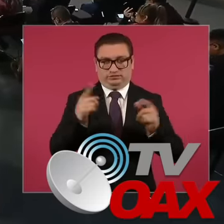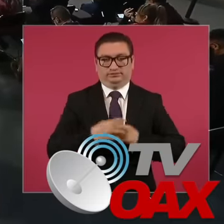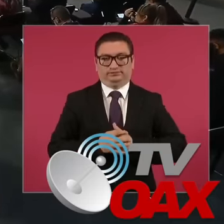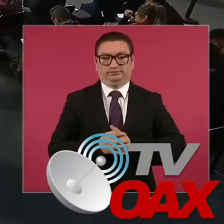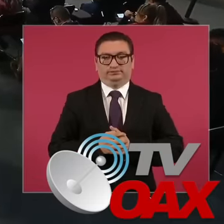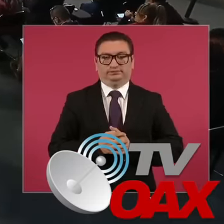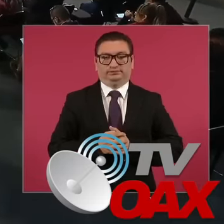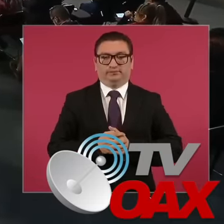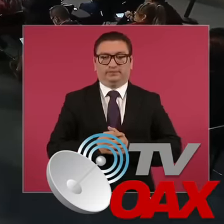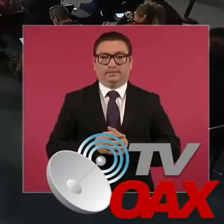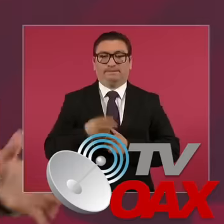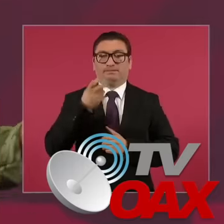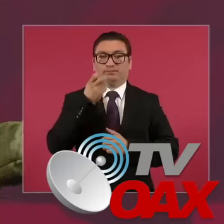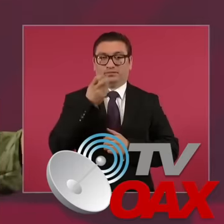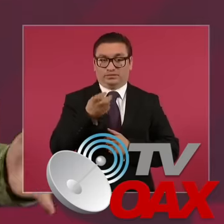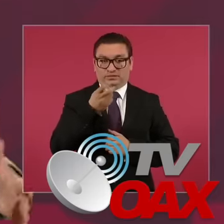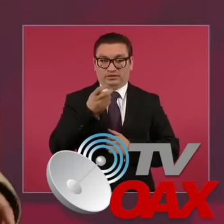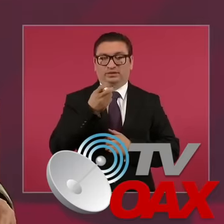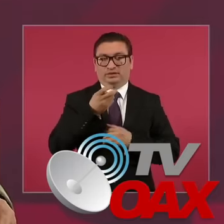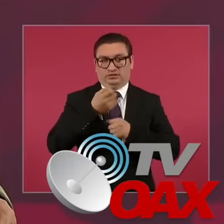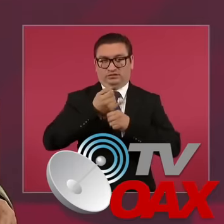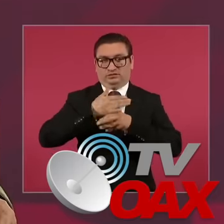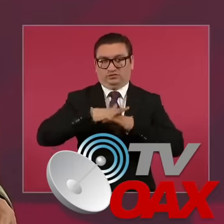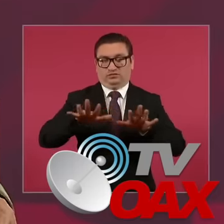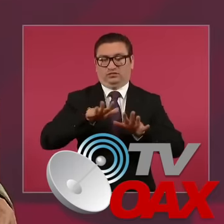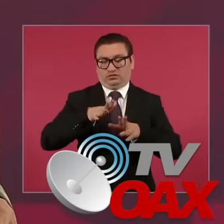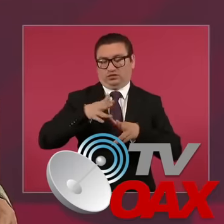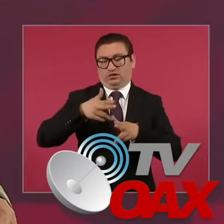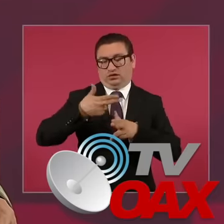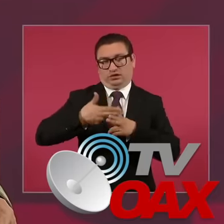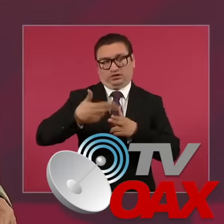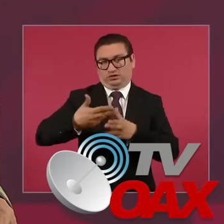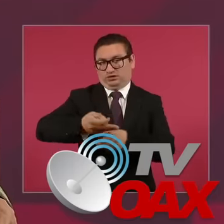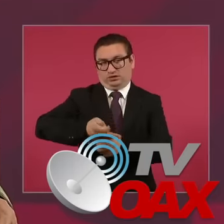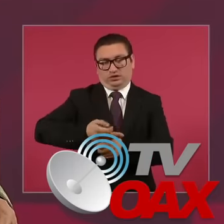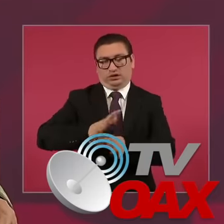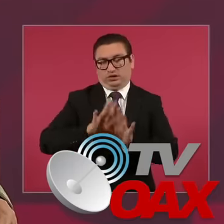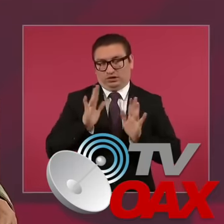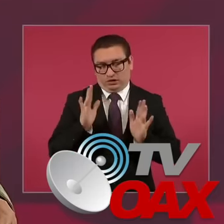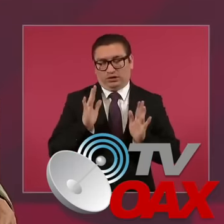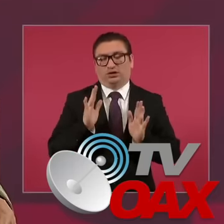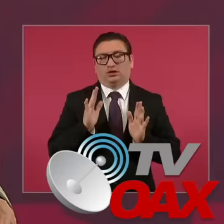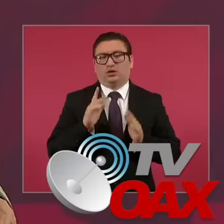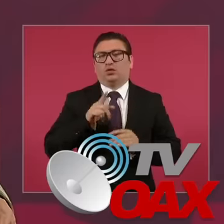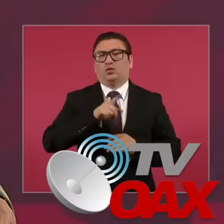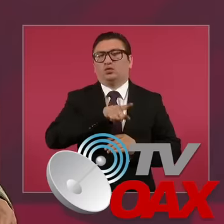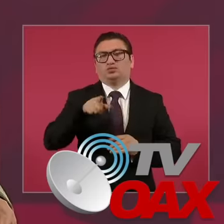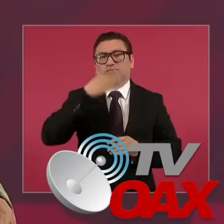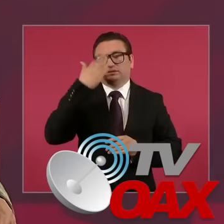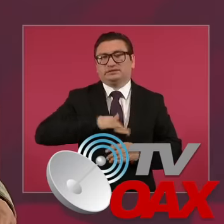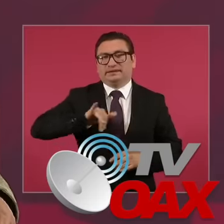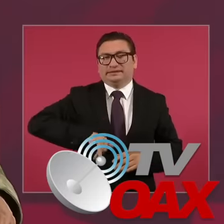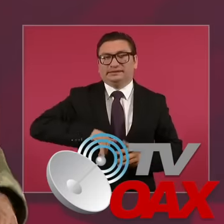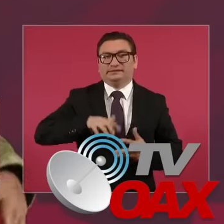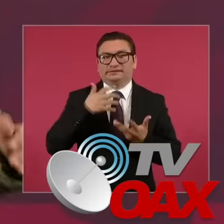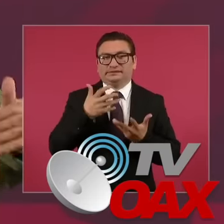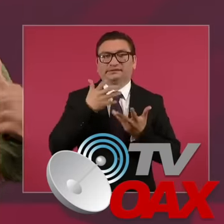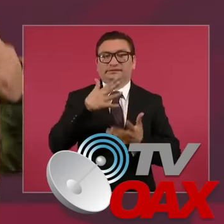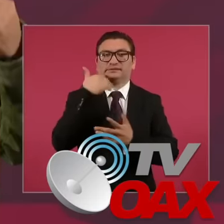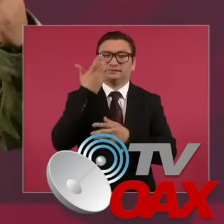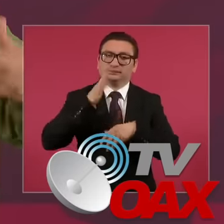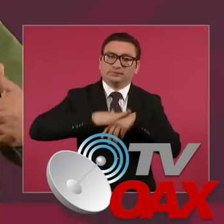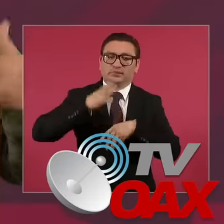bordo. Esa es la información hasta el momento. Sé que ustedes tienen interés en conocer mucho